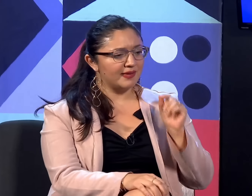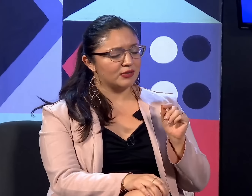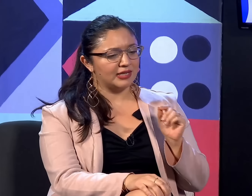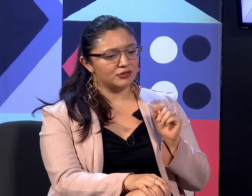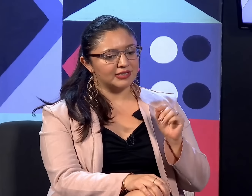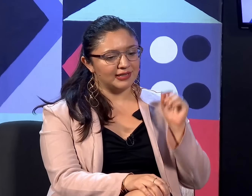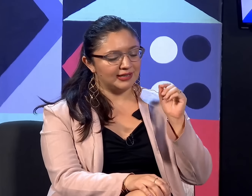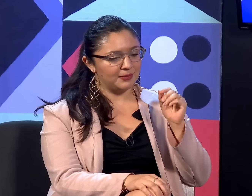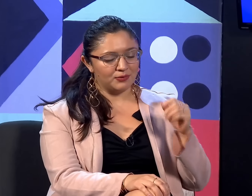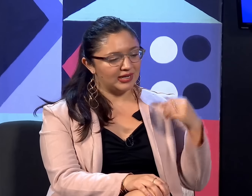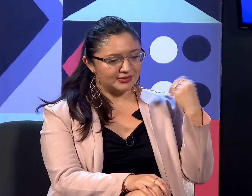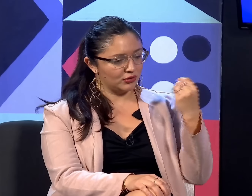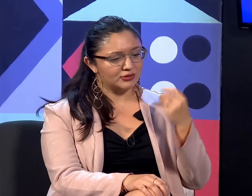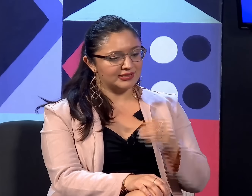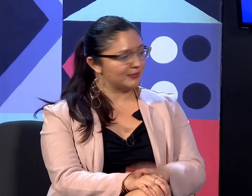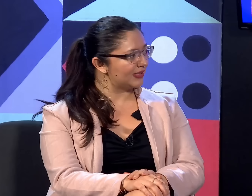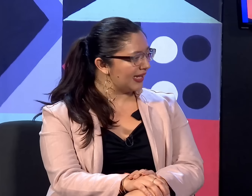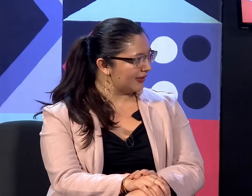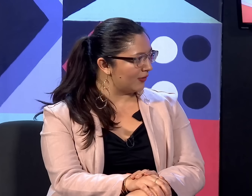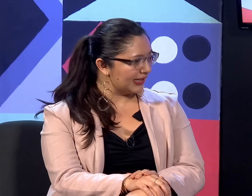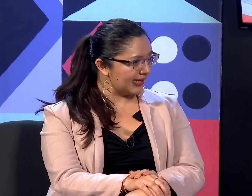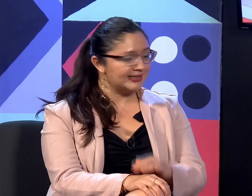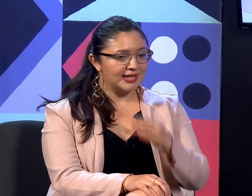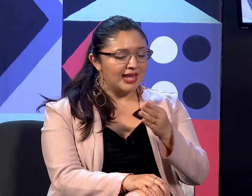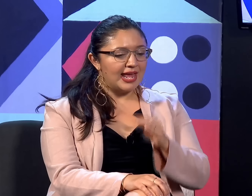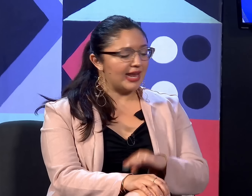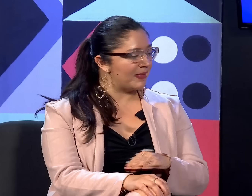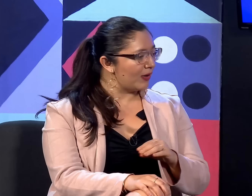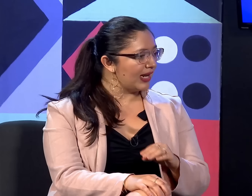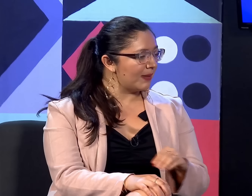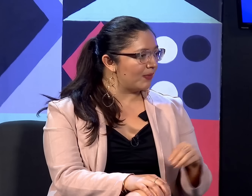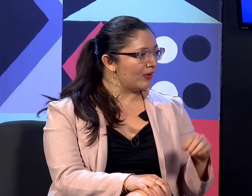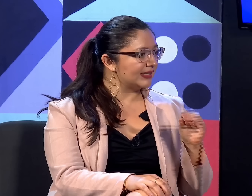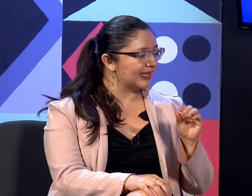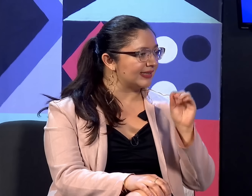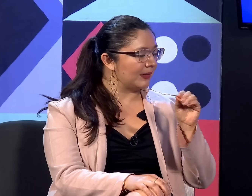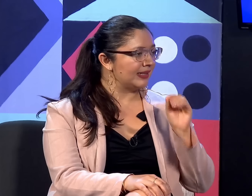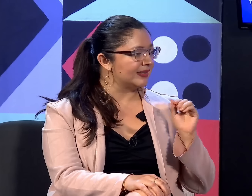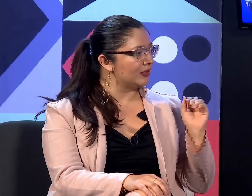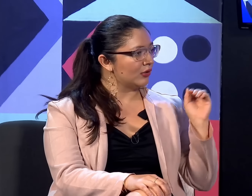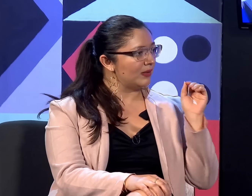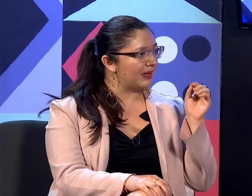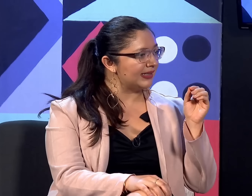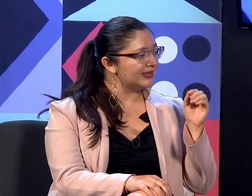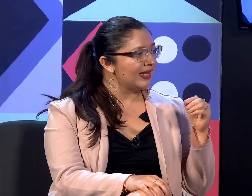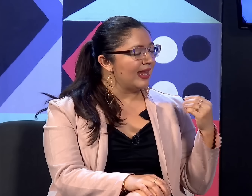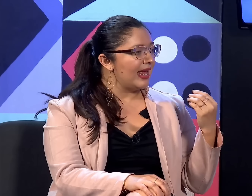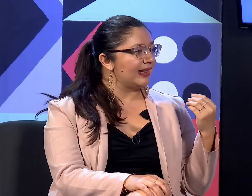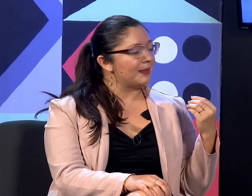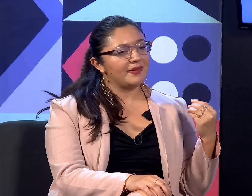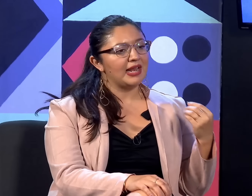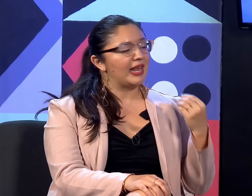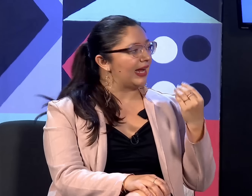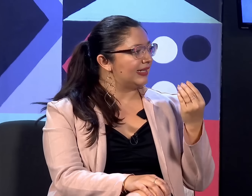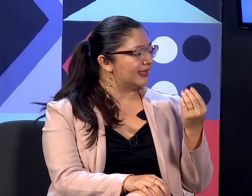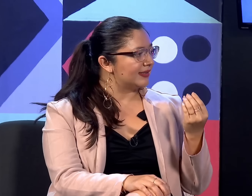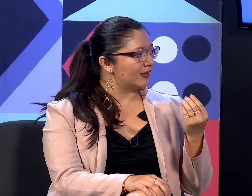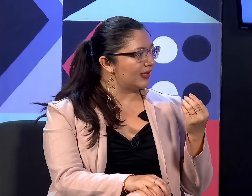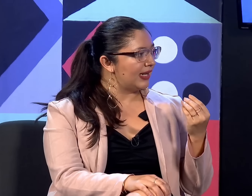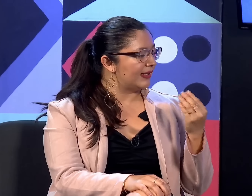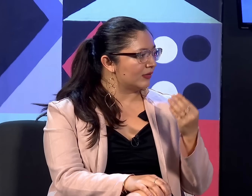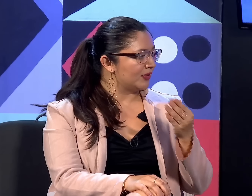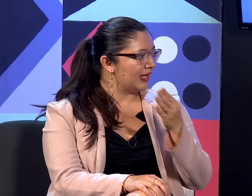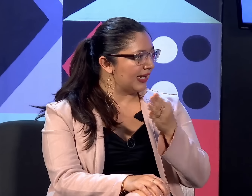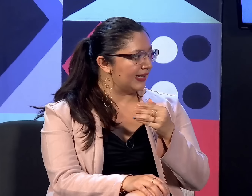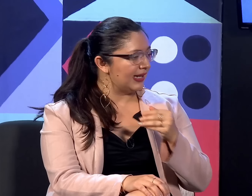en el tema de los derechos individuales no nos estamos quedando atrás. El mejor ejemplo es que se avanza en todo el país el tema de la legalización